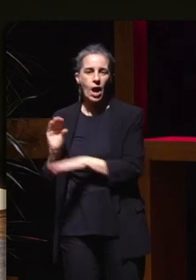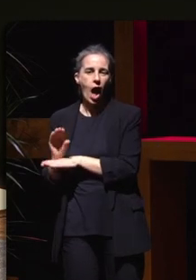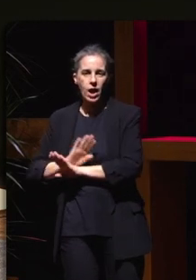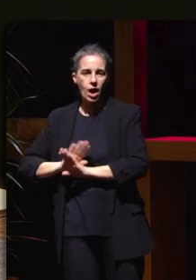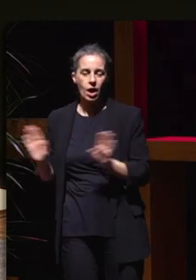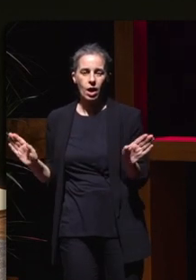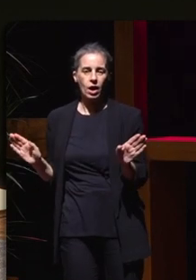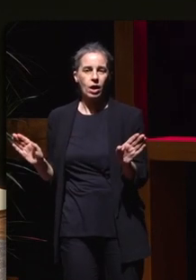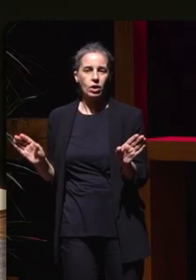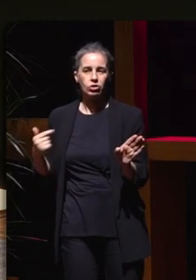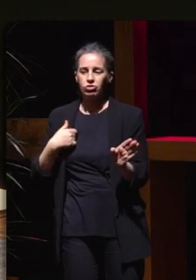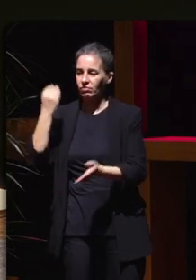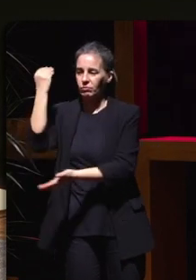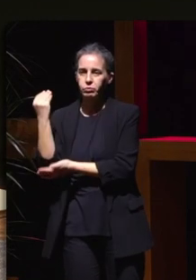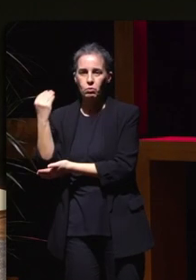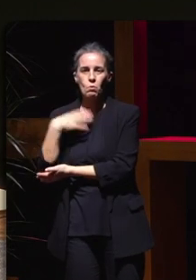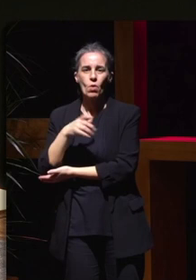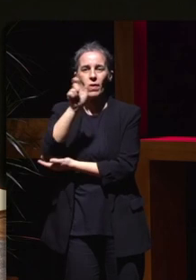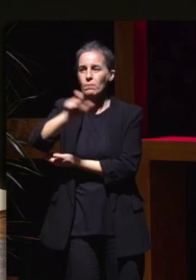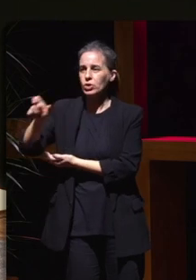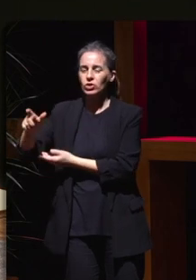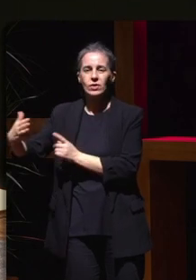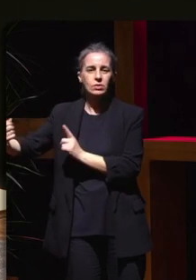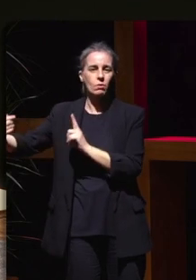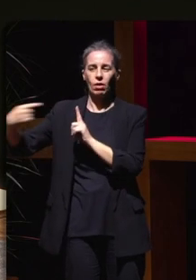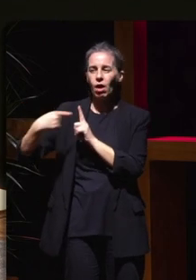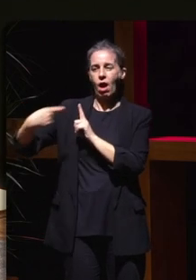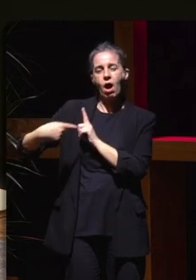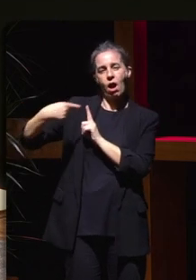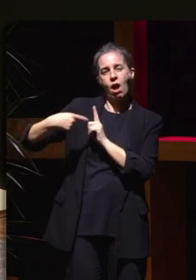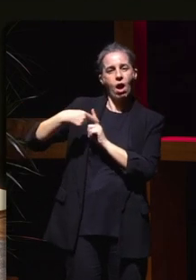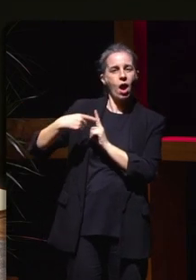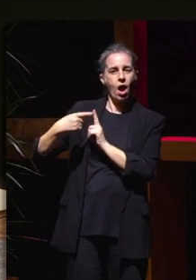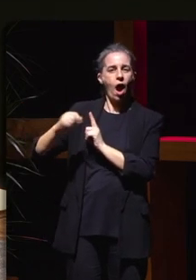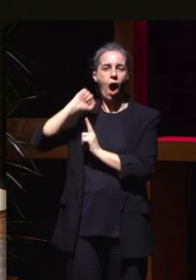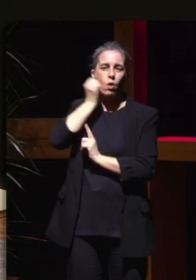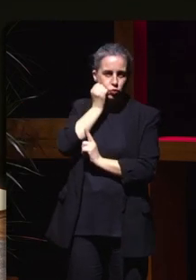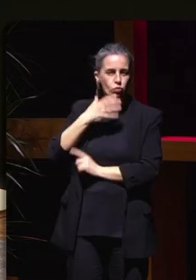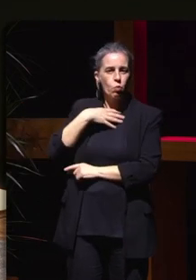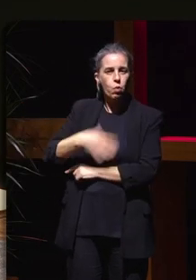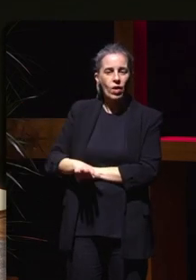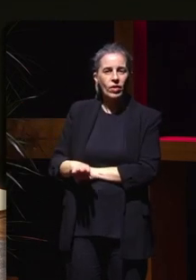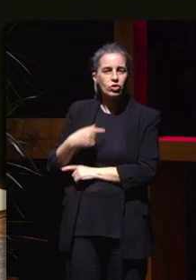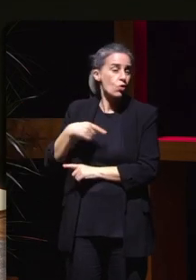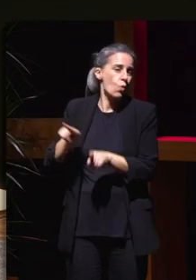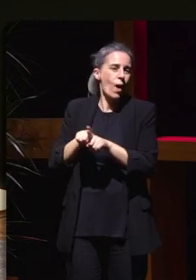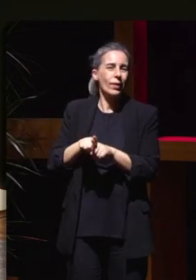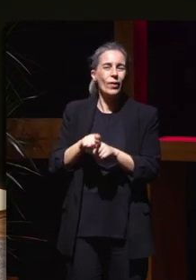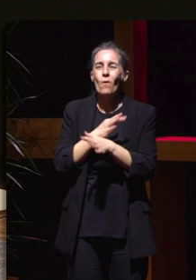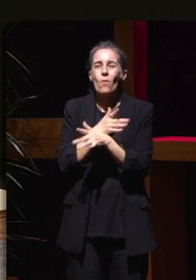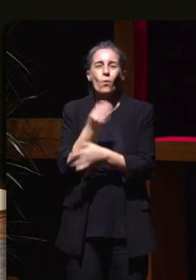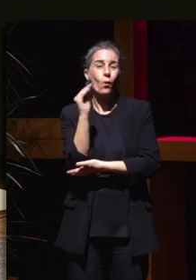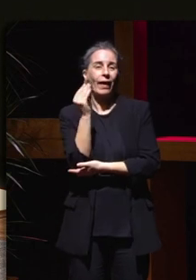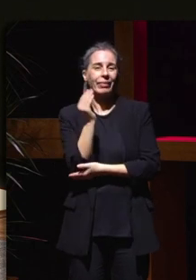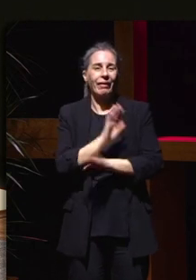figura la que se podía abusar era 8guete la que les pasó y entonces Shannon